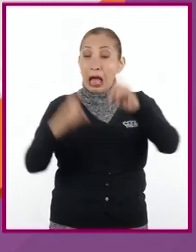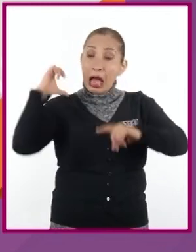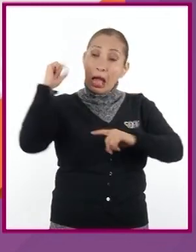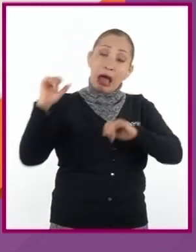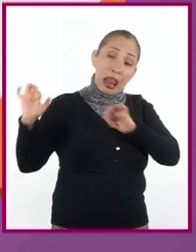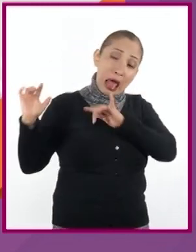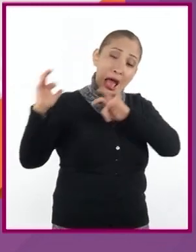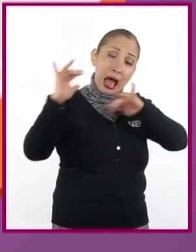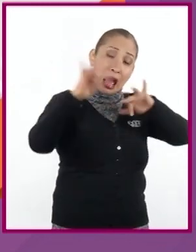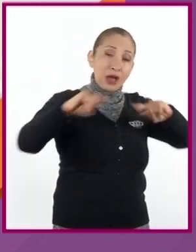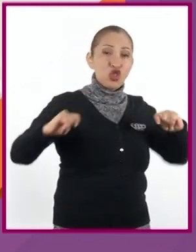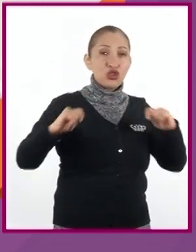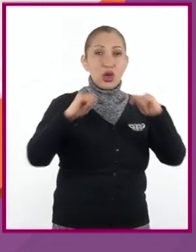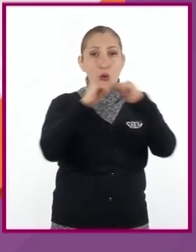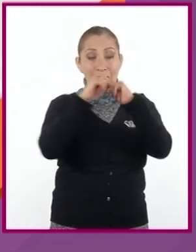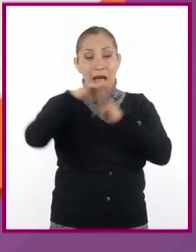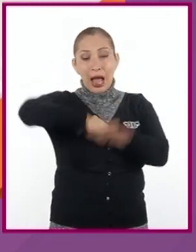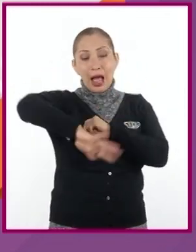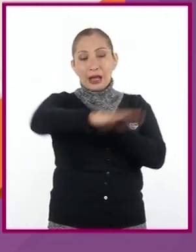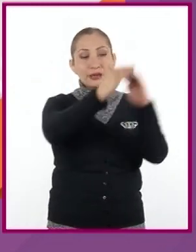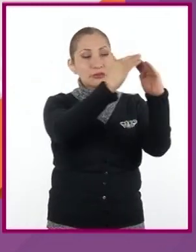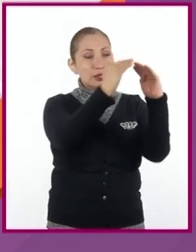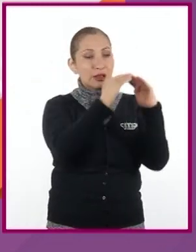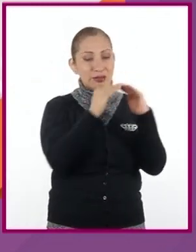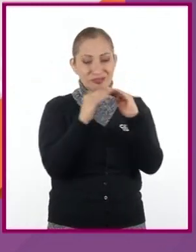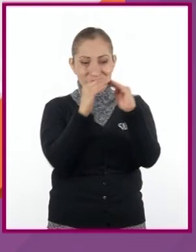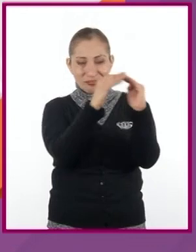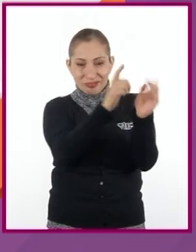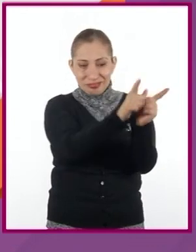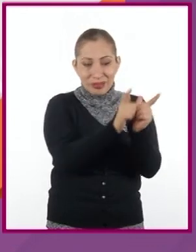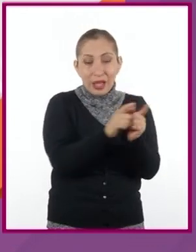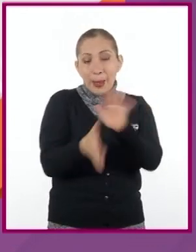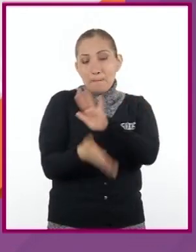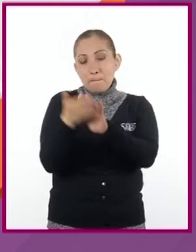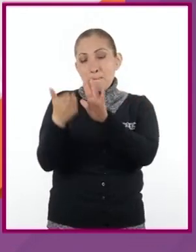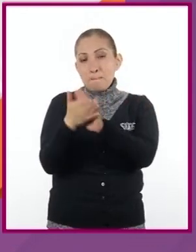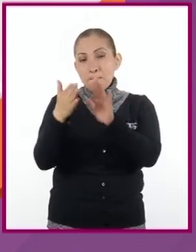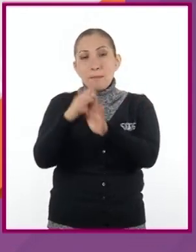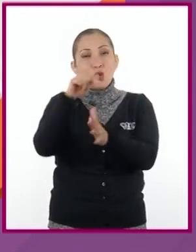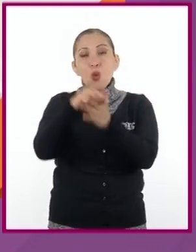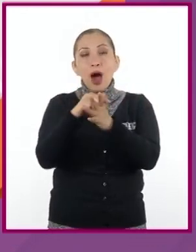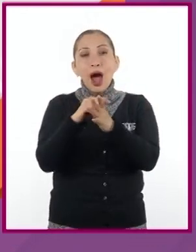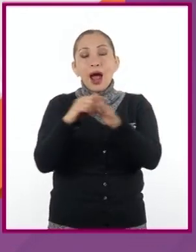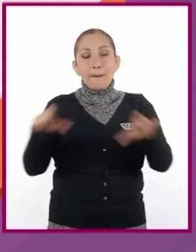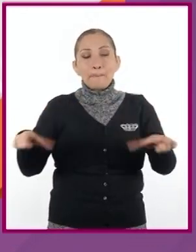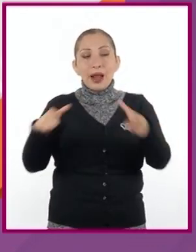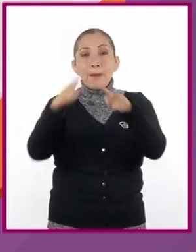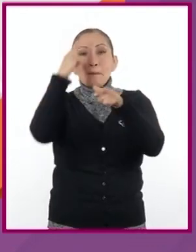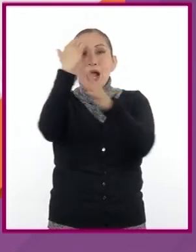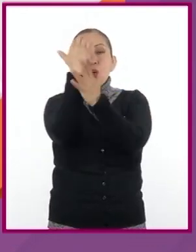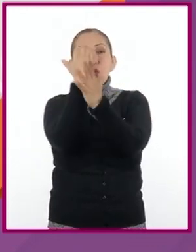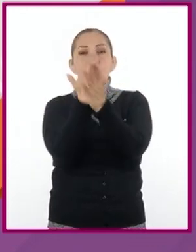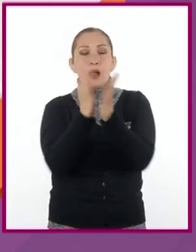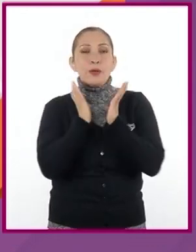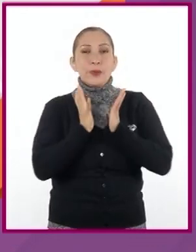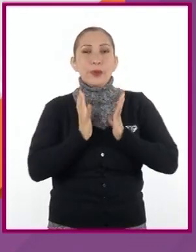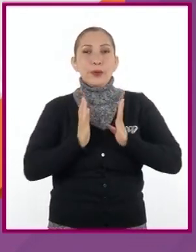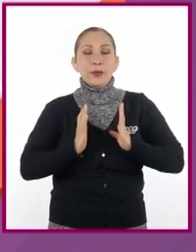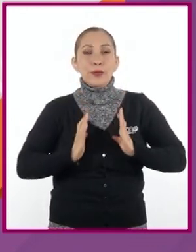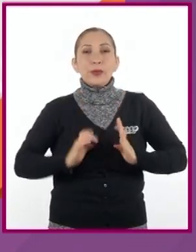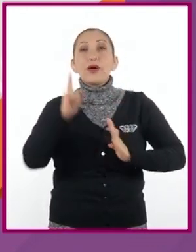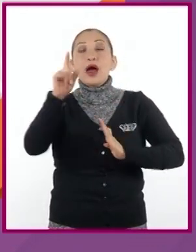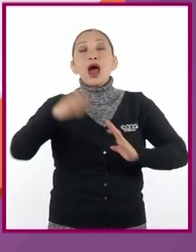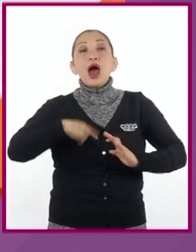de Teotihuacán, ocupado por aldeas, y empezaron a construir santuarios para apaciguar a los dioses que